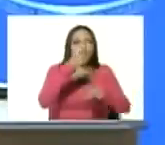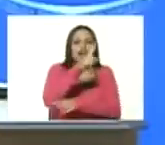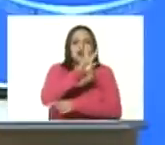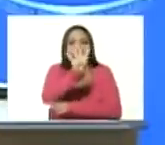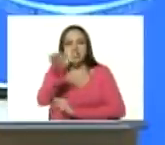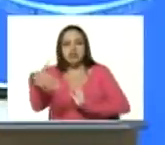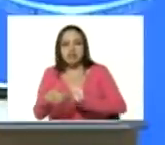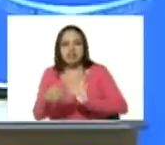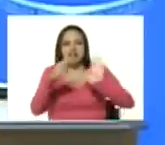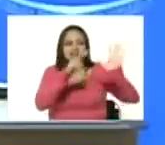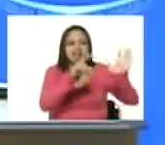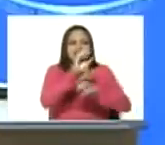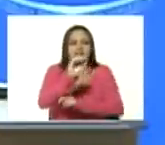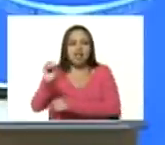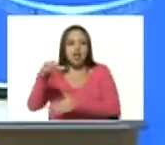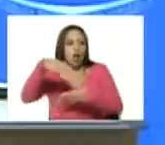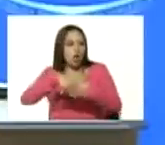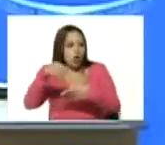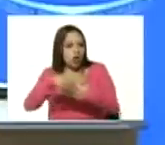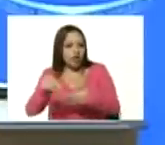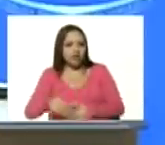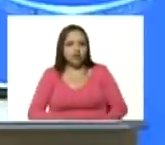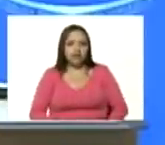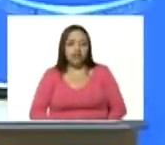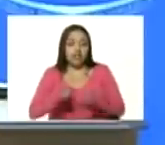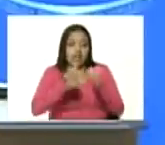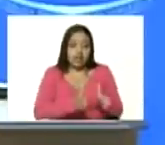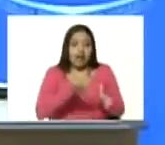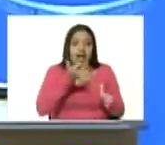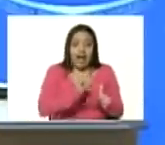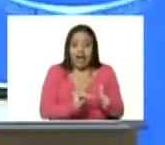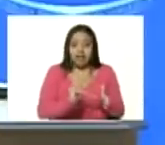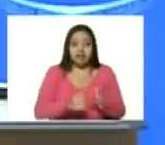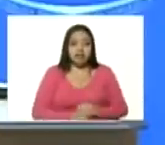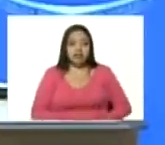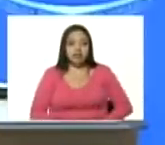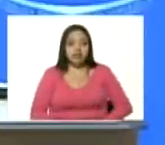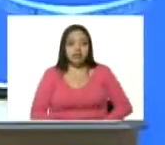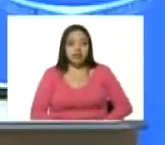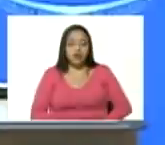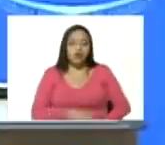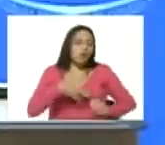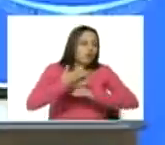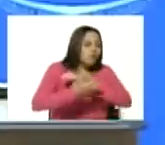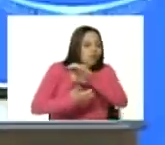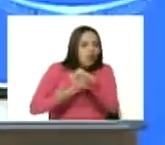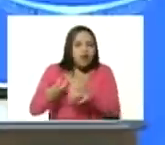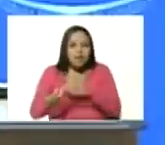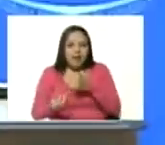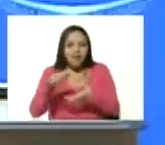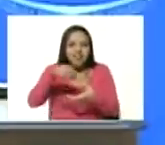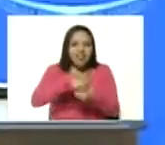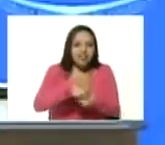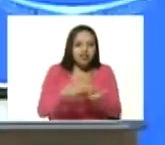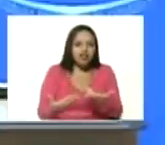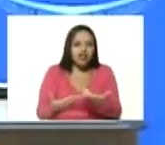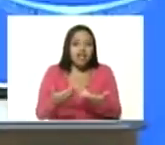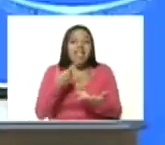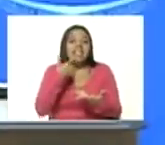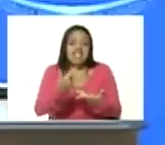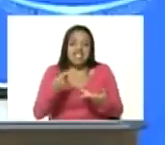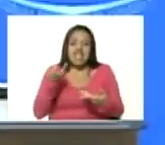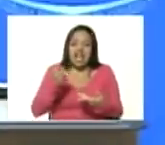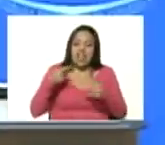5.614.700 dólares, que a su vez tiene un tremendo follón armado en lo que ellos llaman las